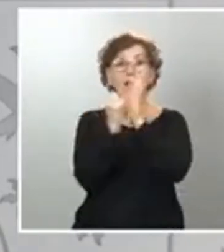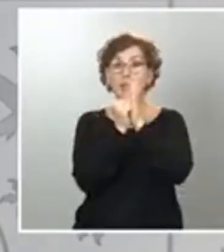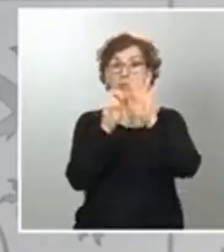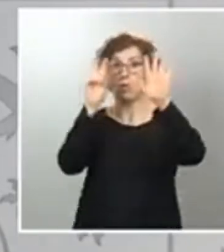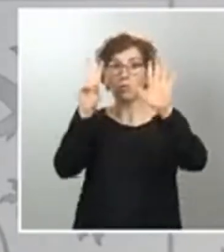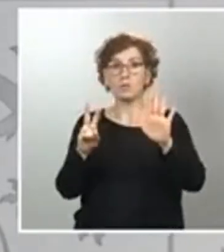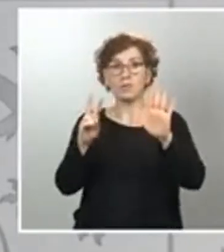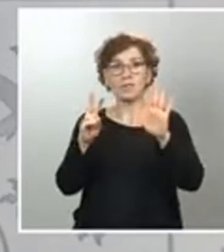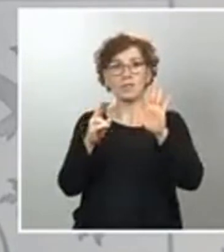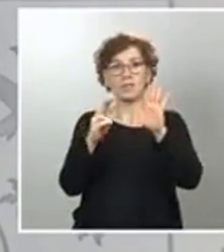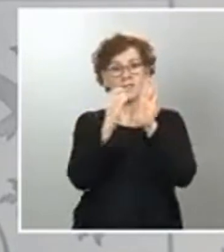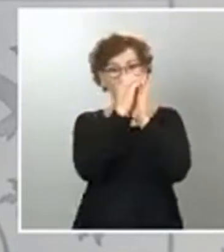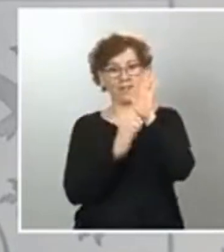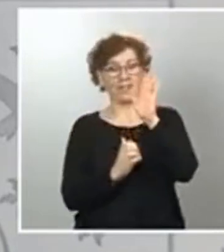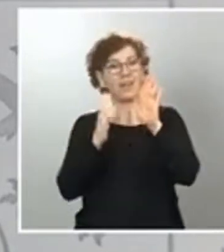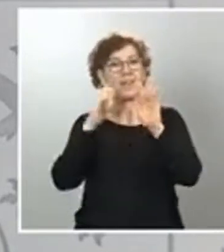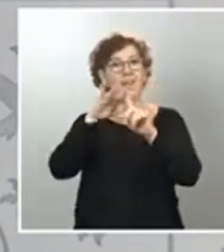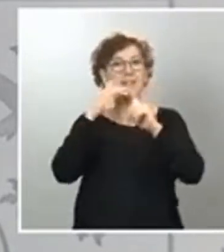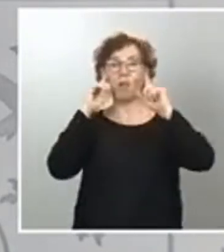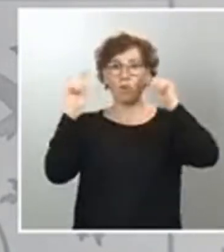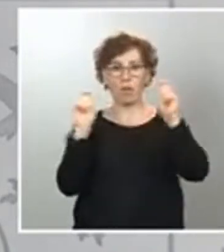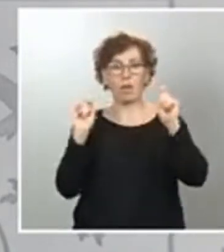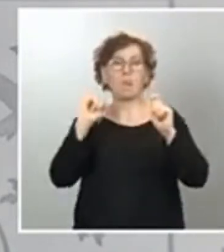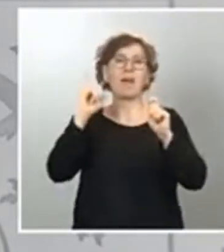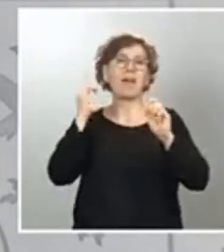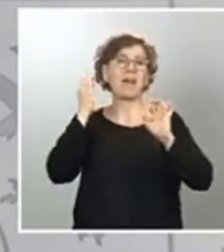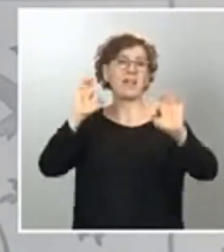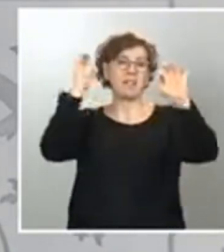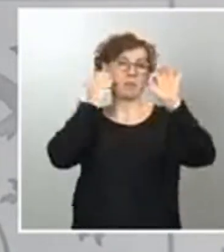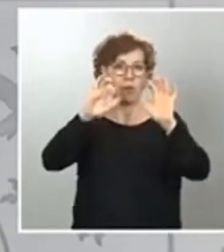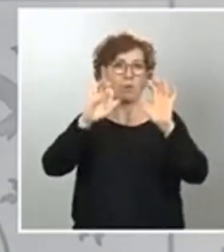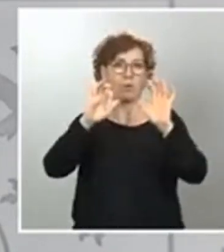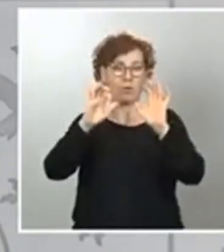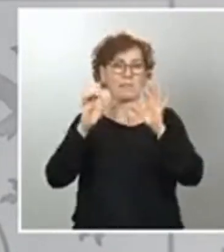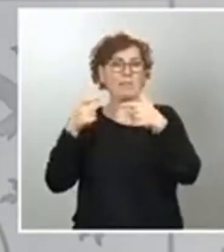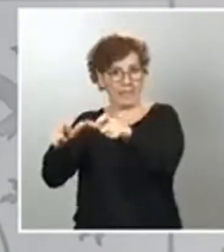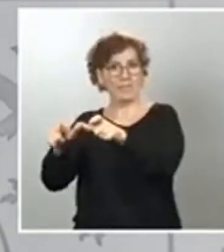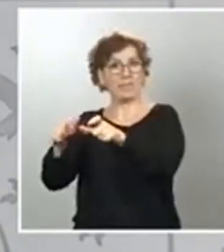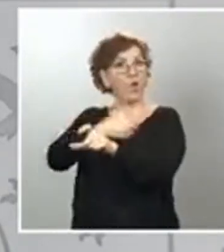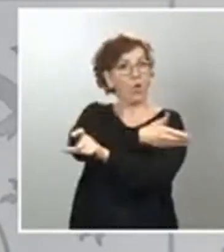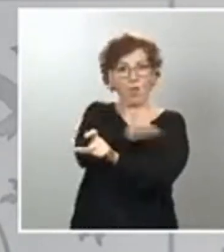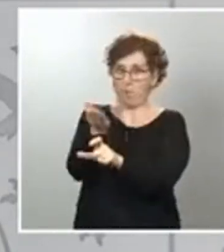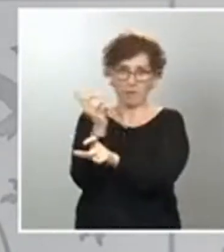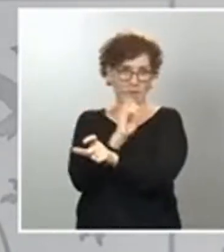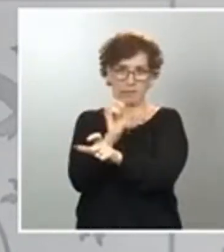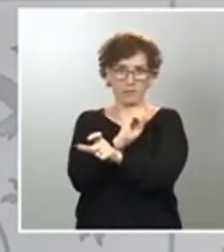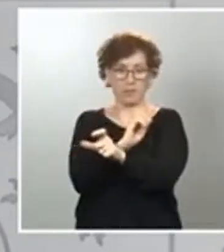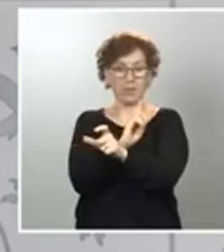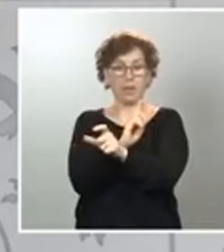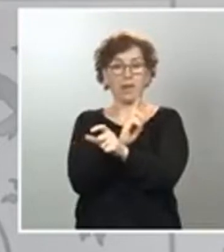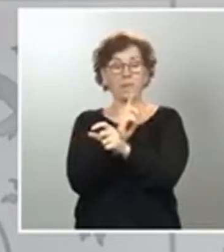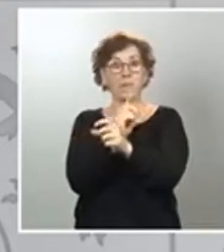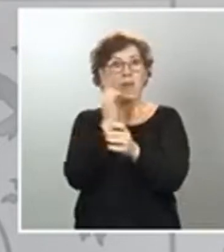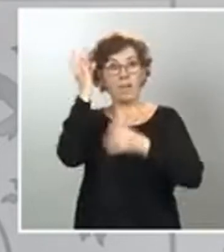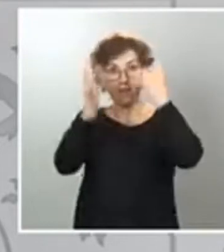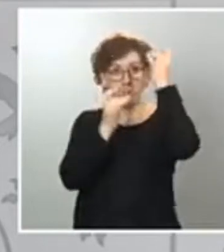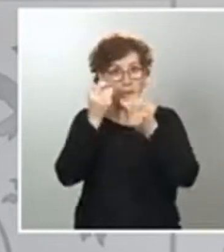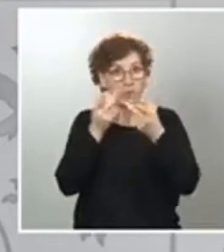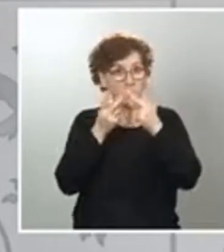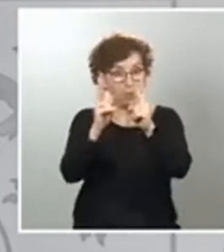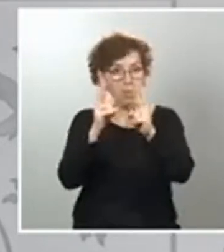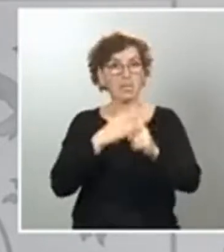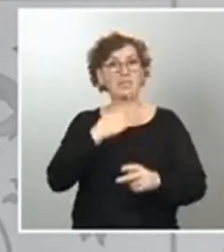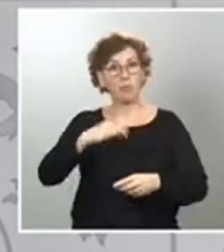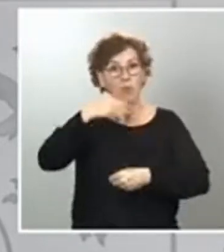estado de alarma que se aprobó el pasado 14 de marzo. Todas las actividades permitidas se podrán realizar en consecuencia en la